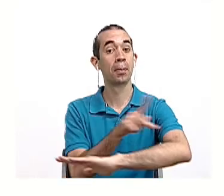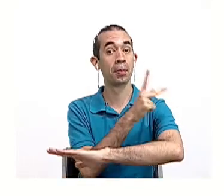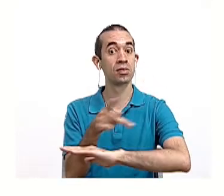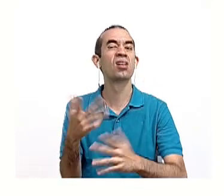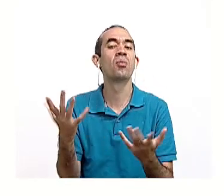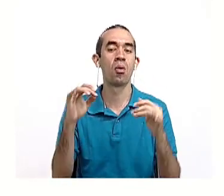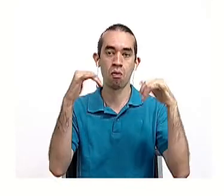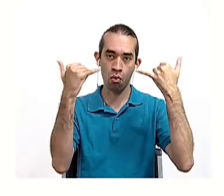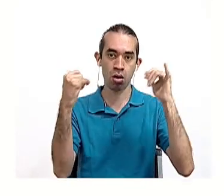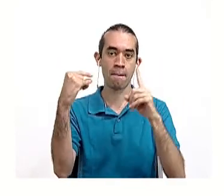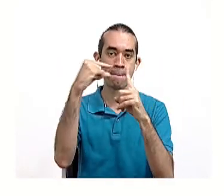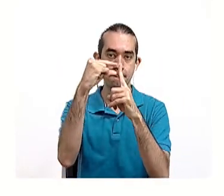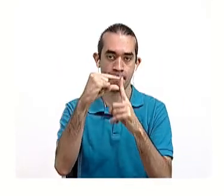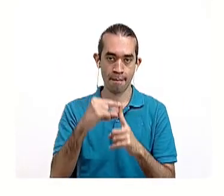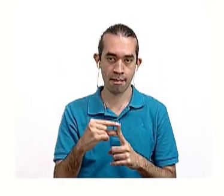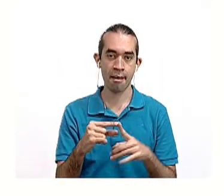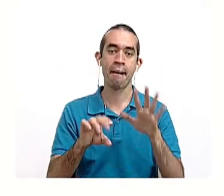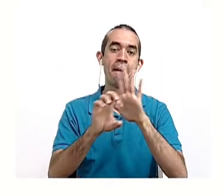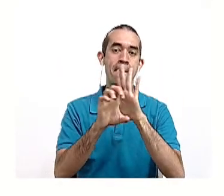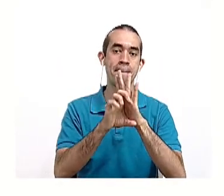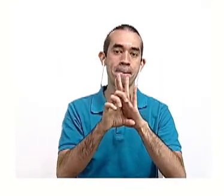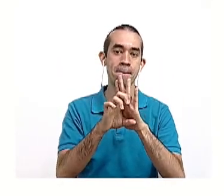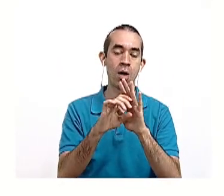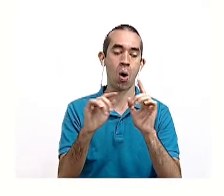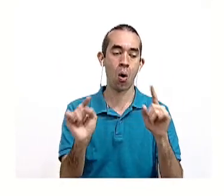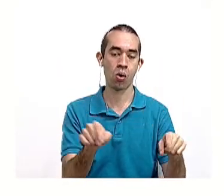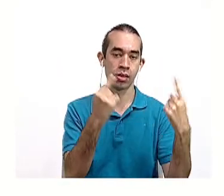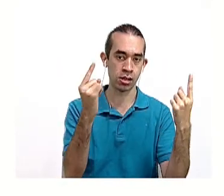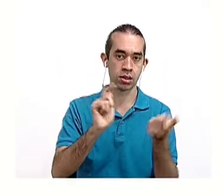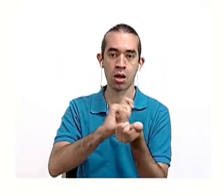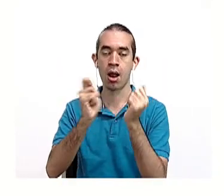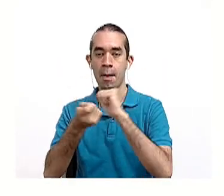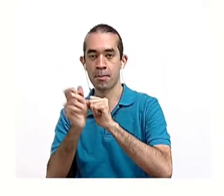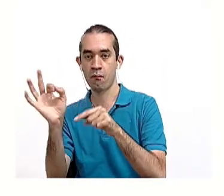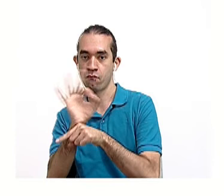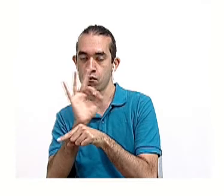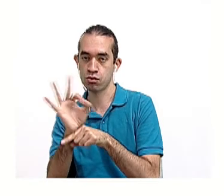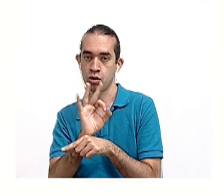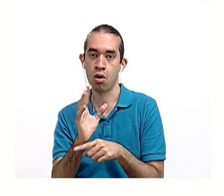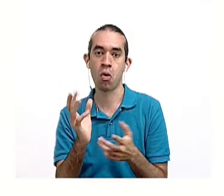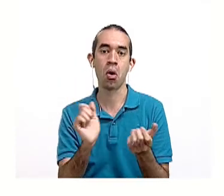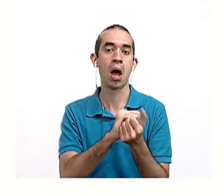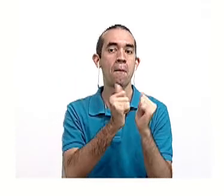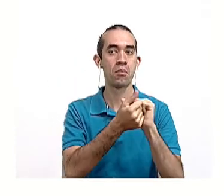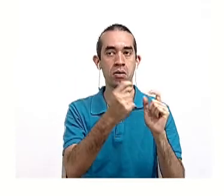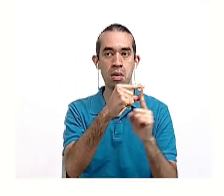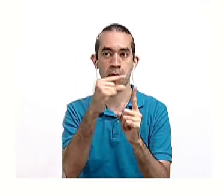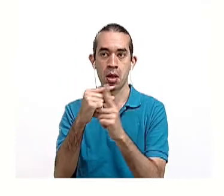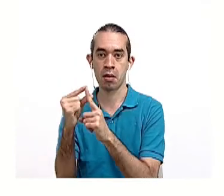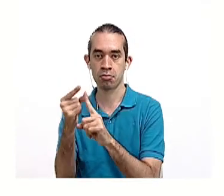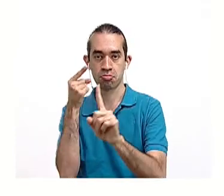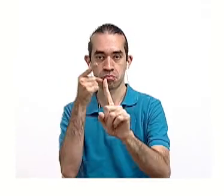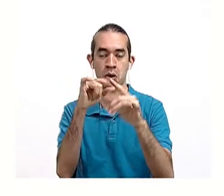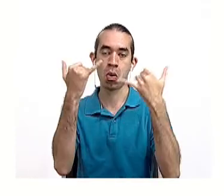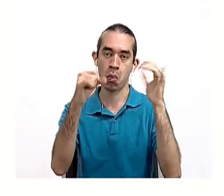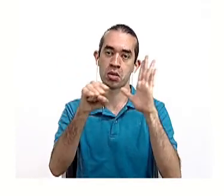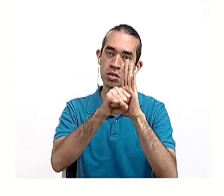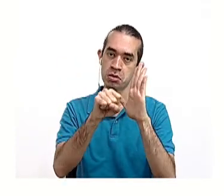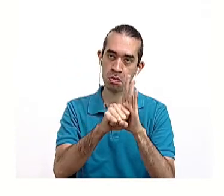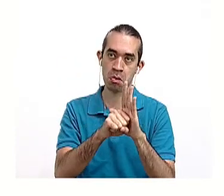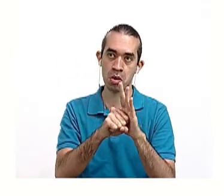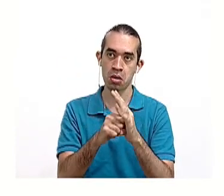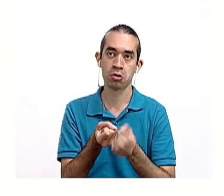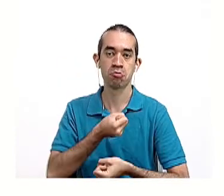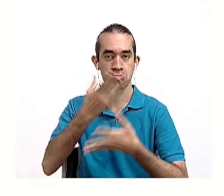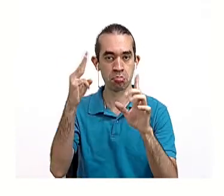del juego de palabras, por ejemplo, los contrastes, los cambios de función o bien los cambios de palabras, busca ese juego simbólico que transmite